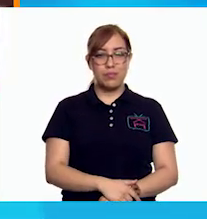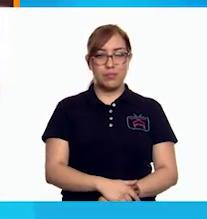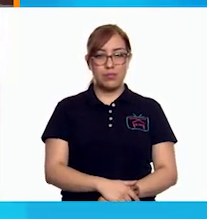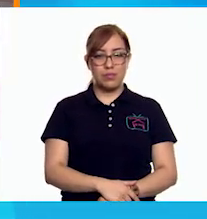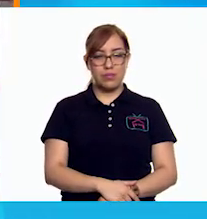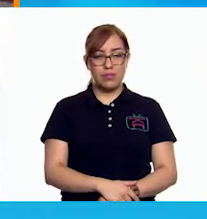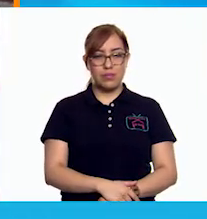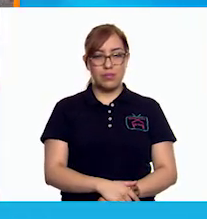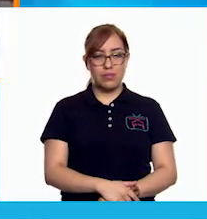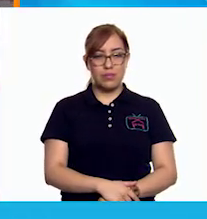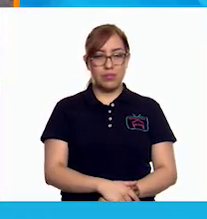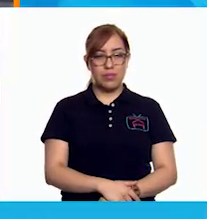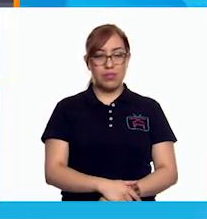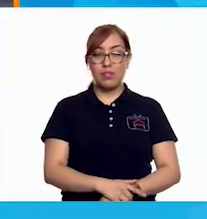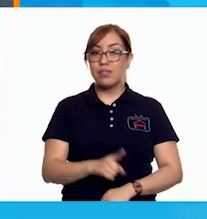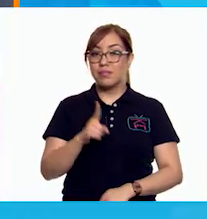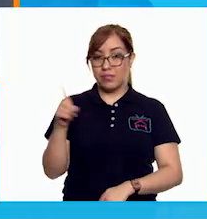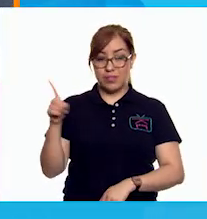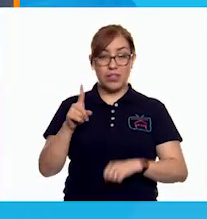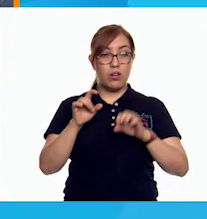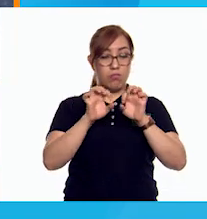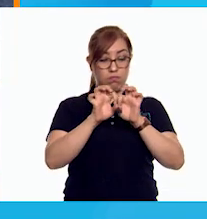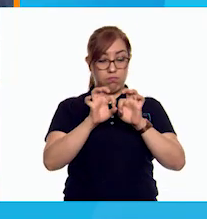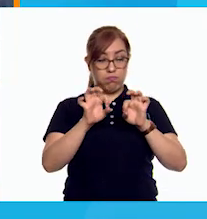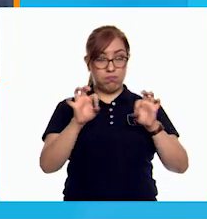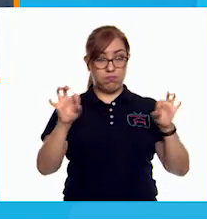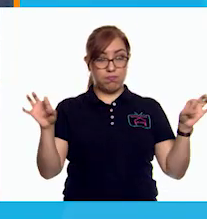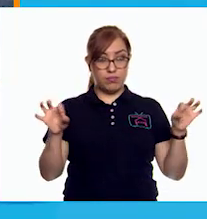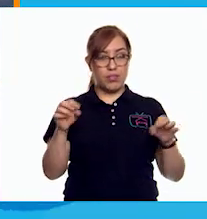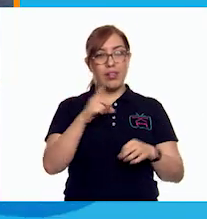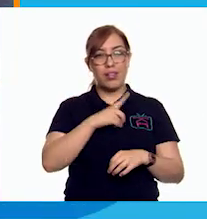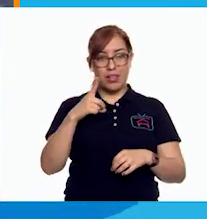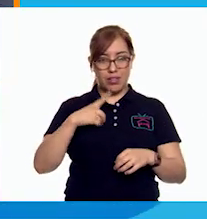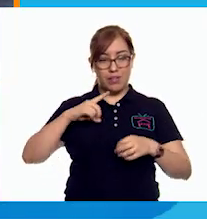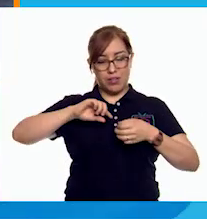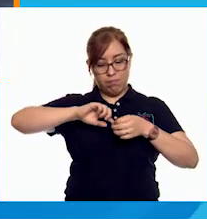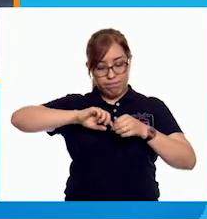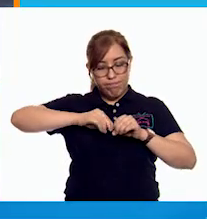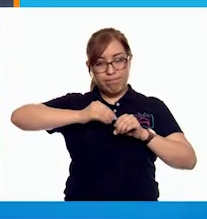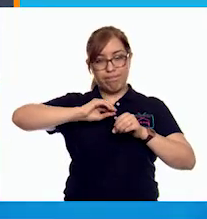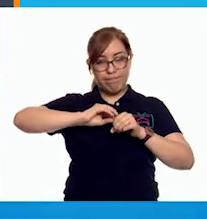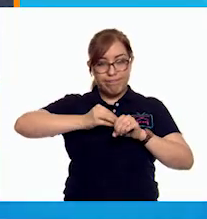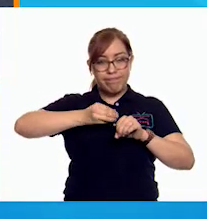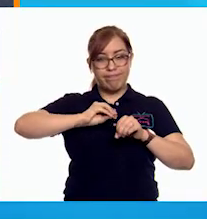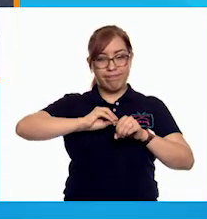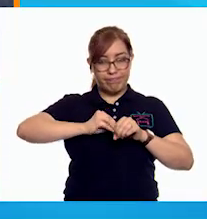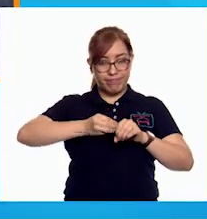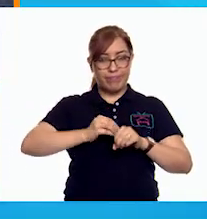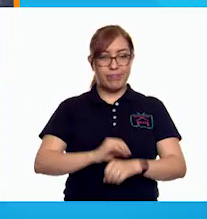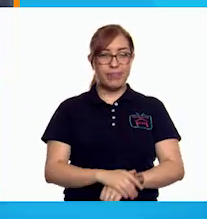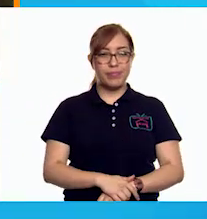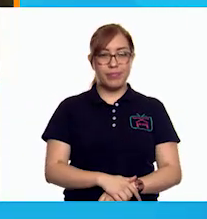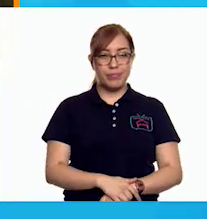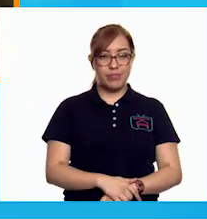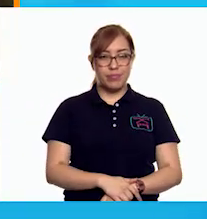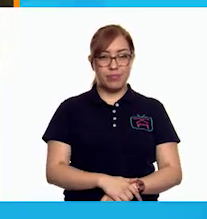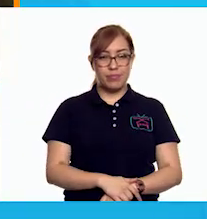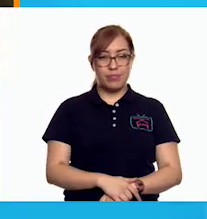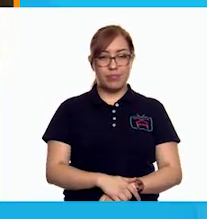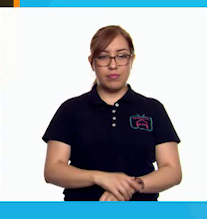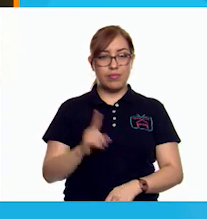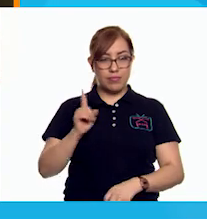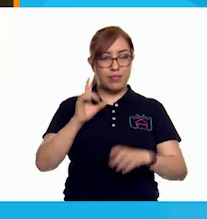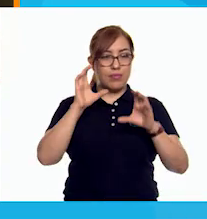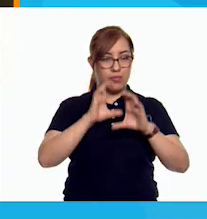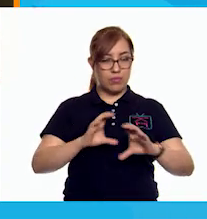Este es un palo de lentisco. Entonces, como no cabe, hay que rebajarle un poquito. Una, dos, tres.